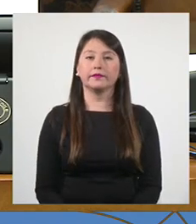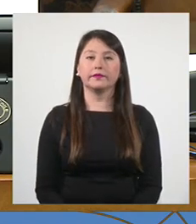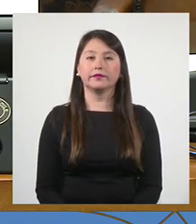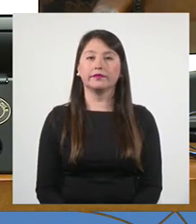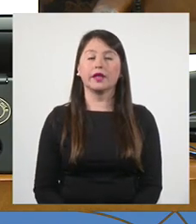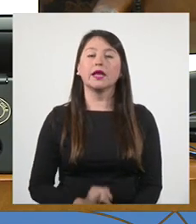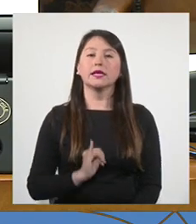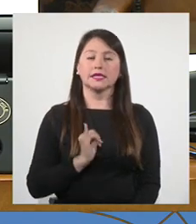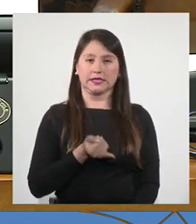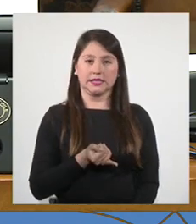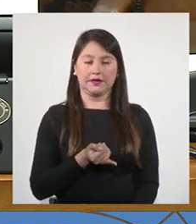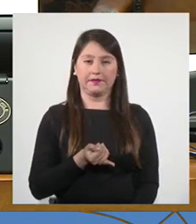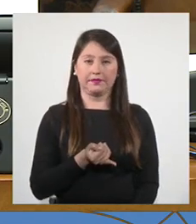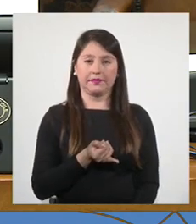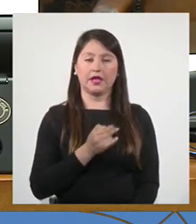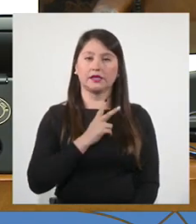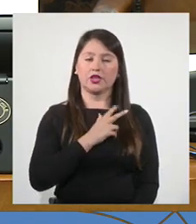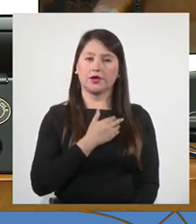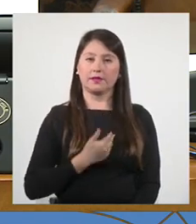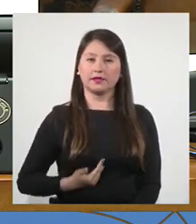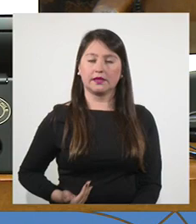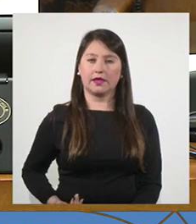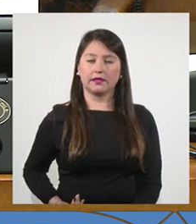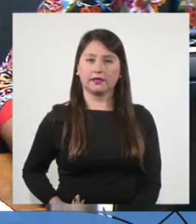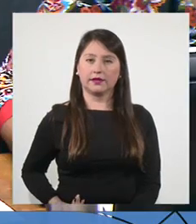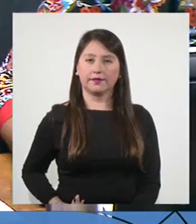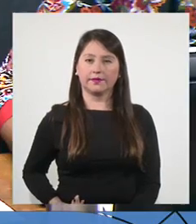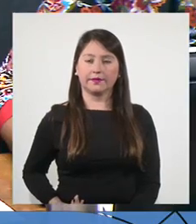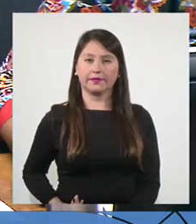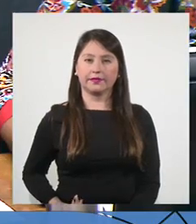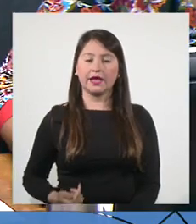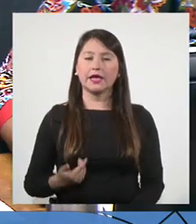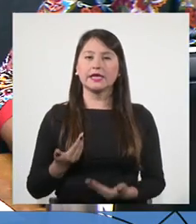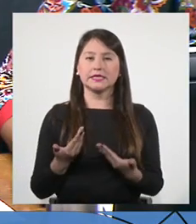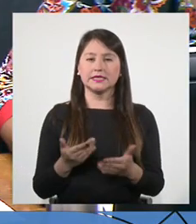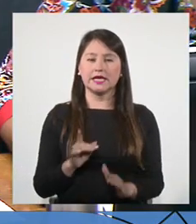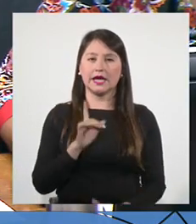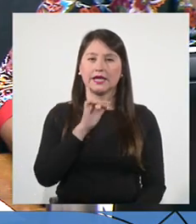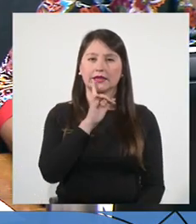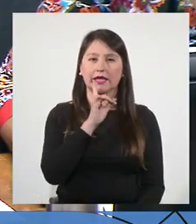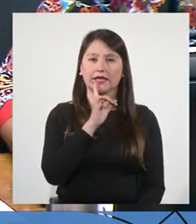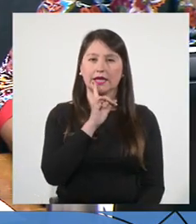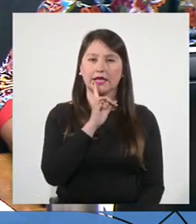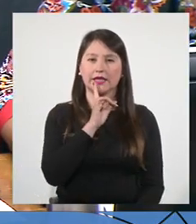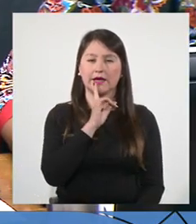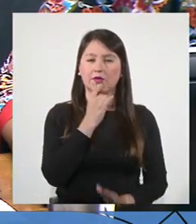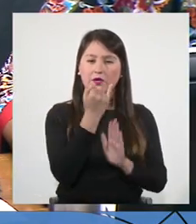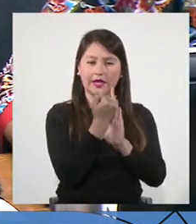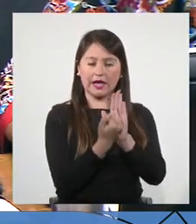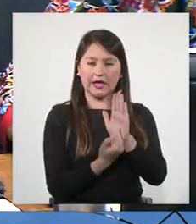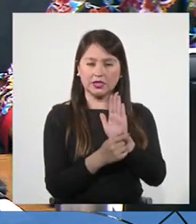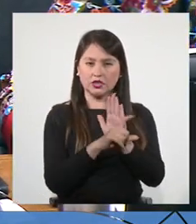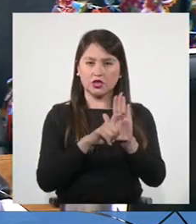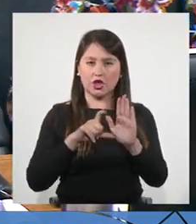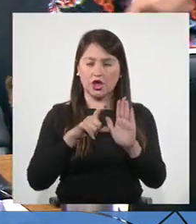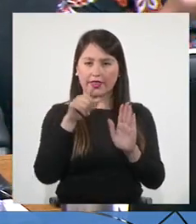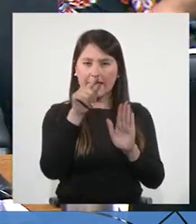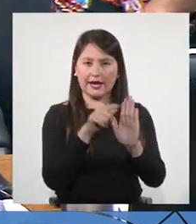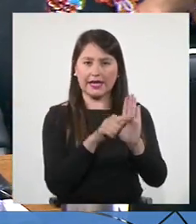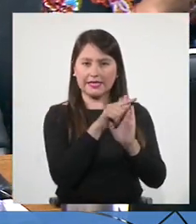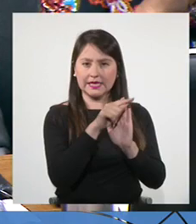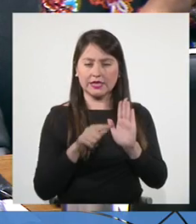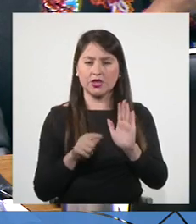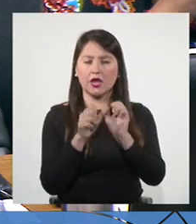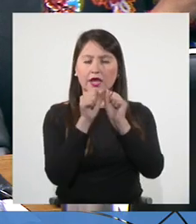Sí, señor presidente. Ya tenemos una indicación de rechazo, lo que nos permite abrir el